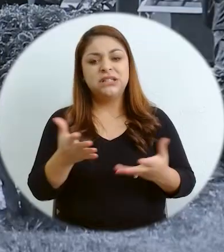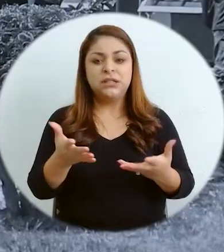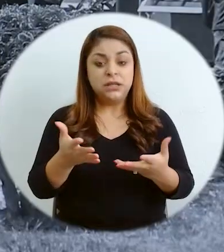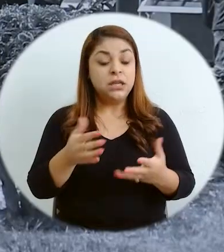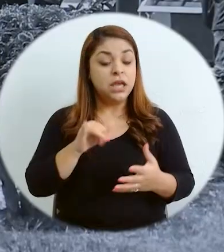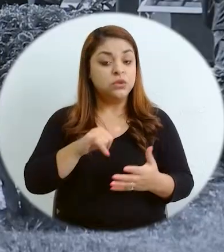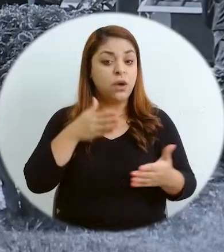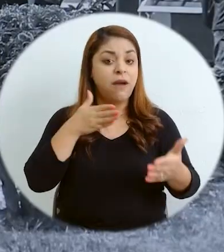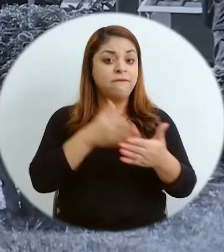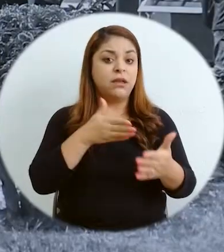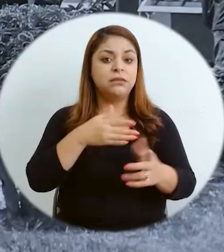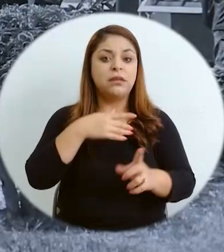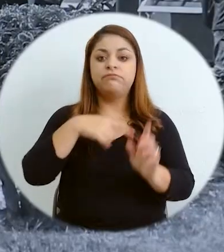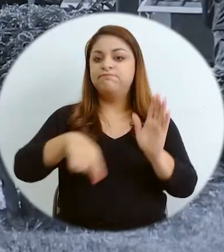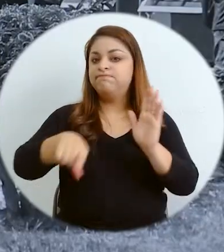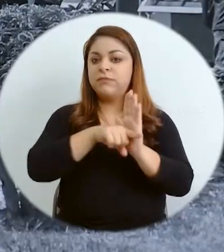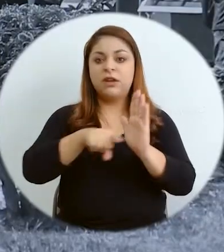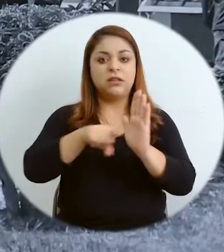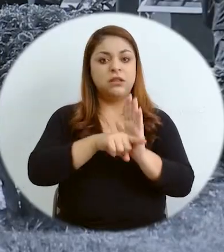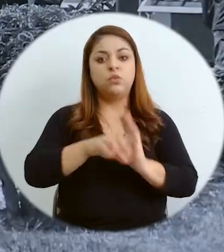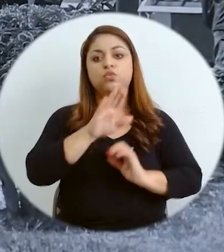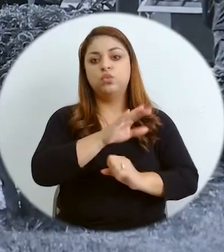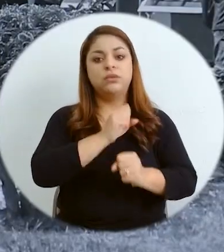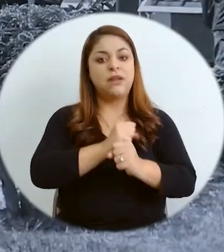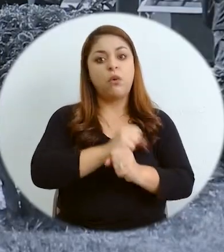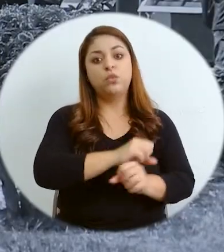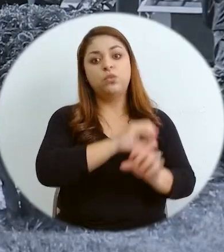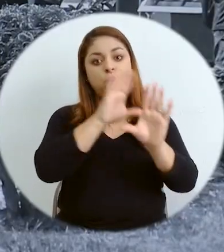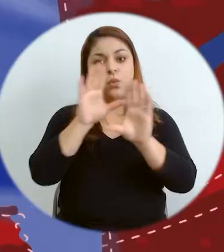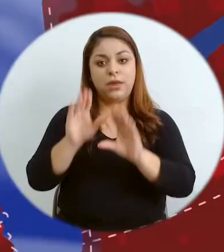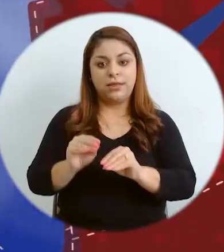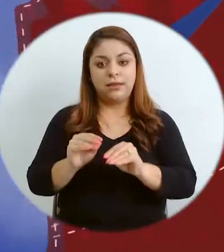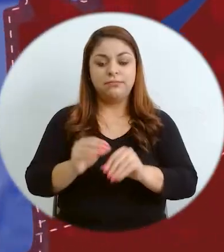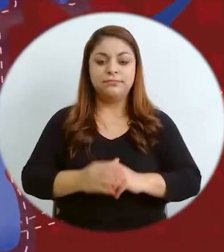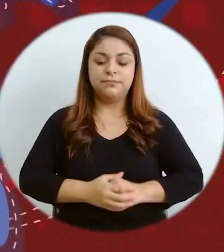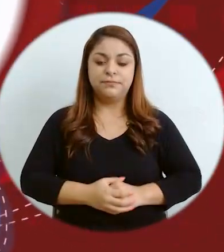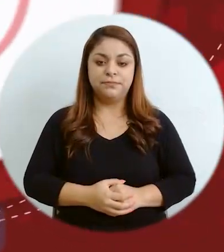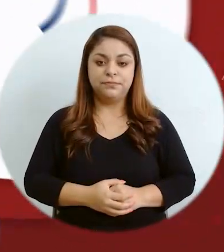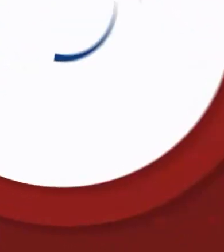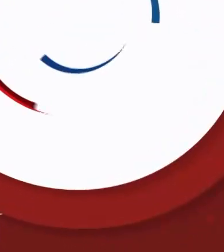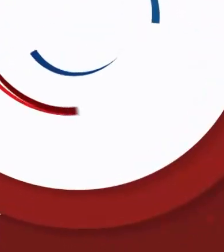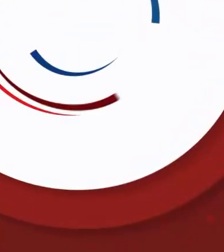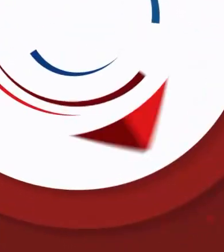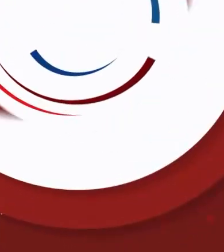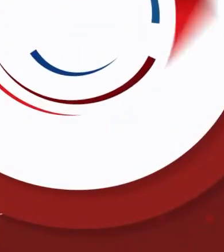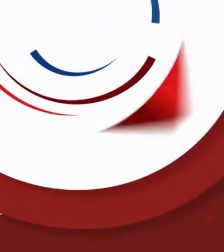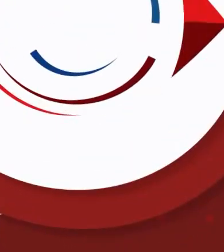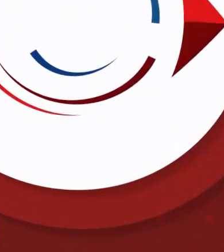esto impacta negativamente también en su trabajo todos los días.